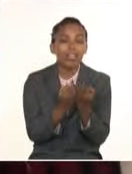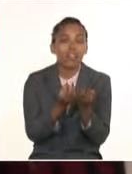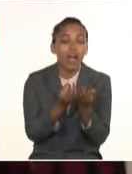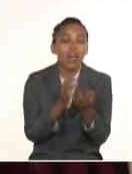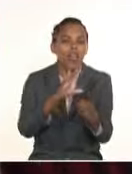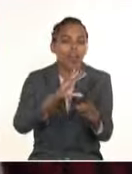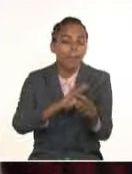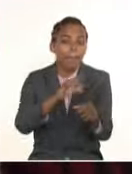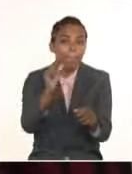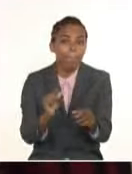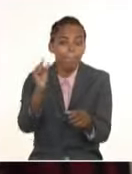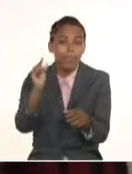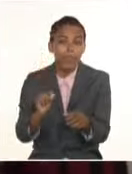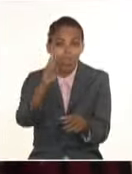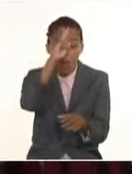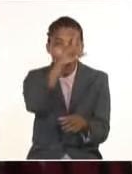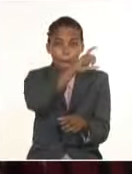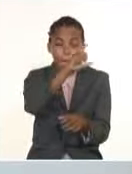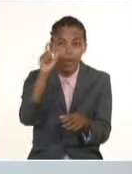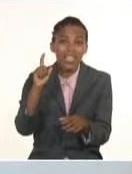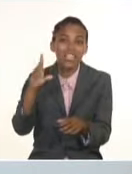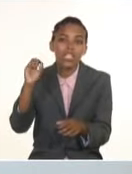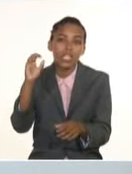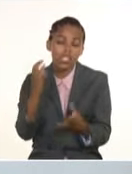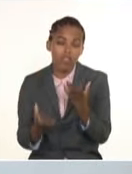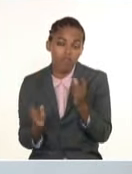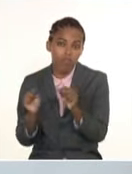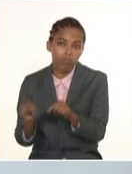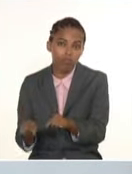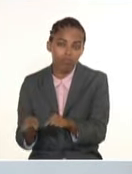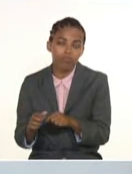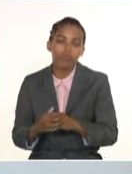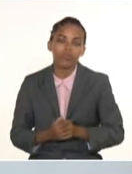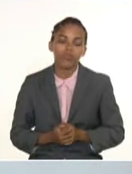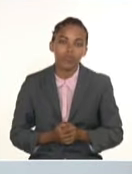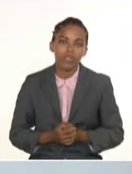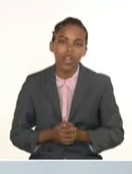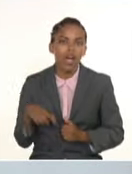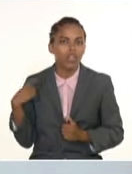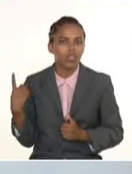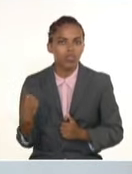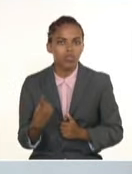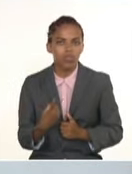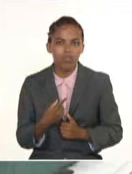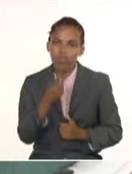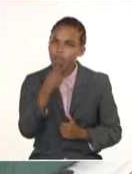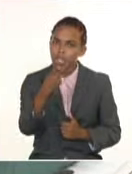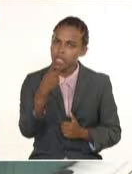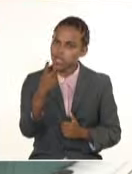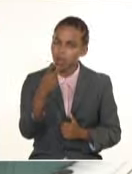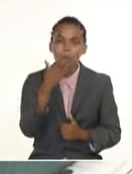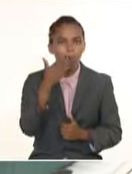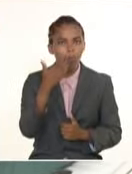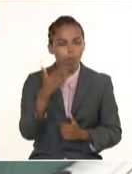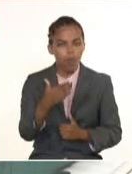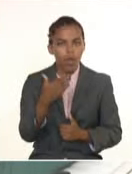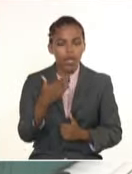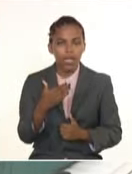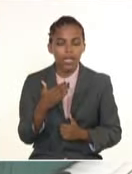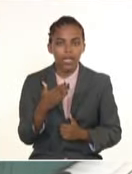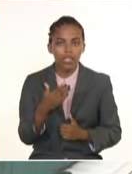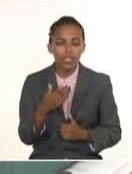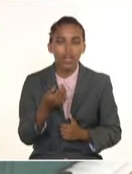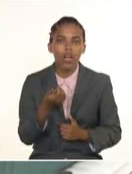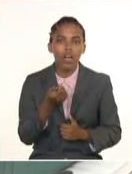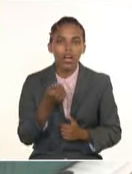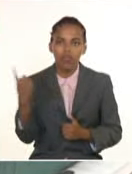General Universitario Dr. Gustavo Aldereguía Lima. Buen trato nos han dado desde ayer que hemos estado aquí. Cada rato viene un médico y